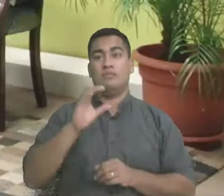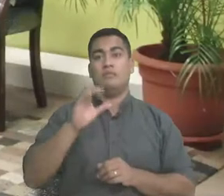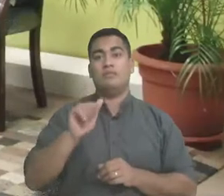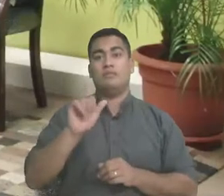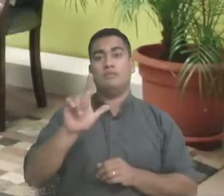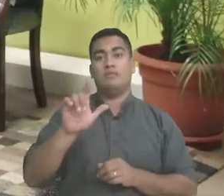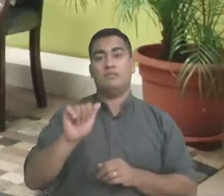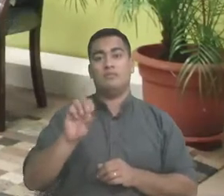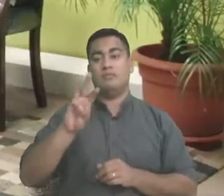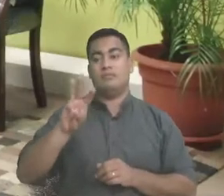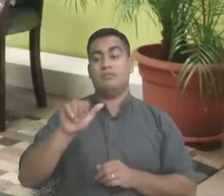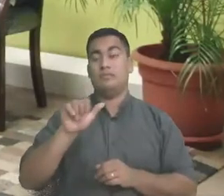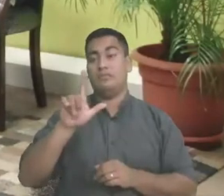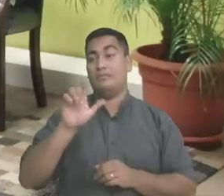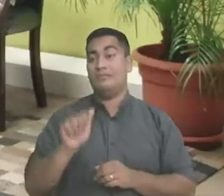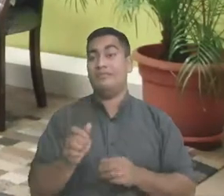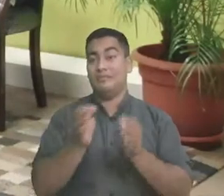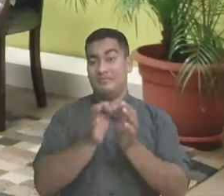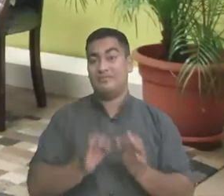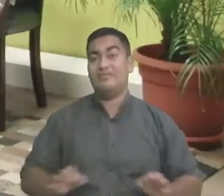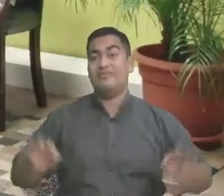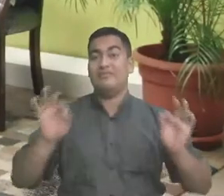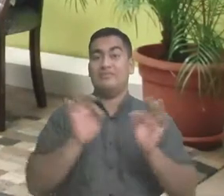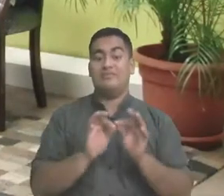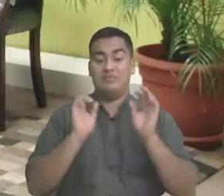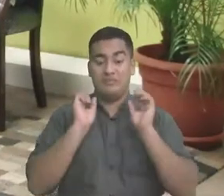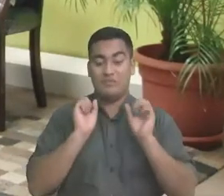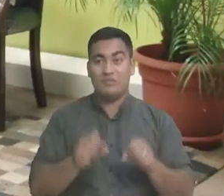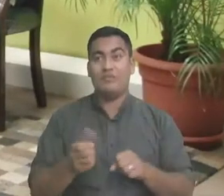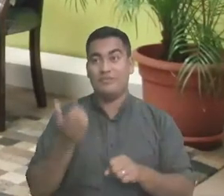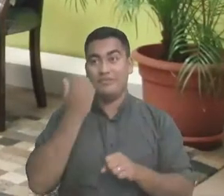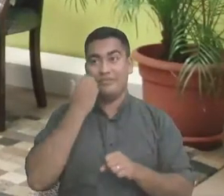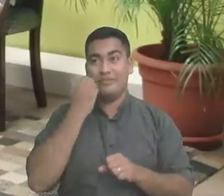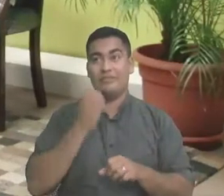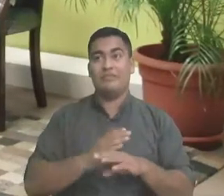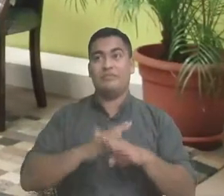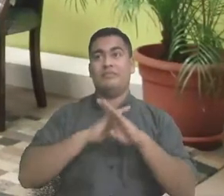nos va a ayudar a disminuir el potencial que tenemos. ¿Calahuala? Sí.